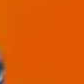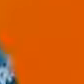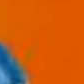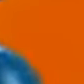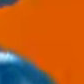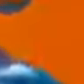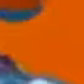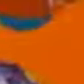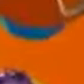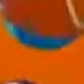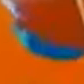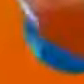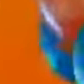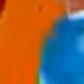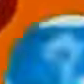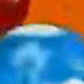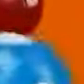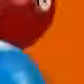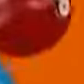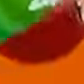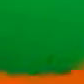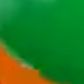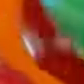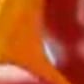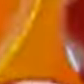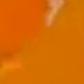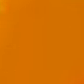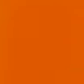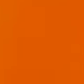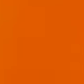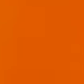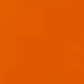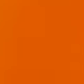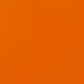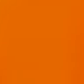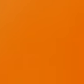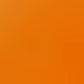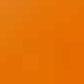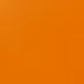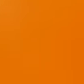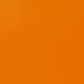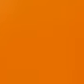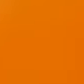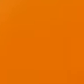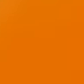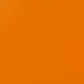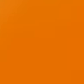Esto fue el sorteo Loto.